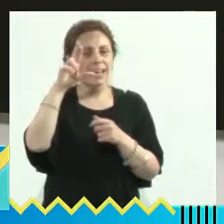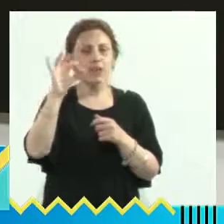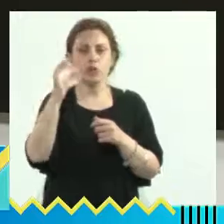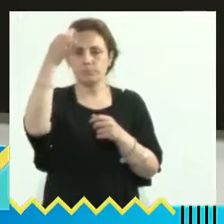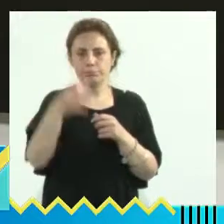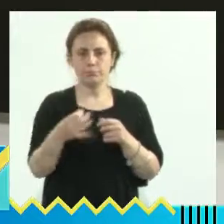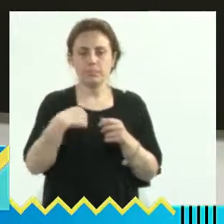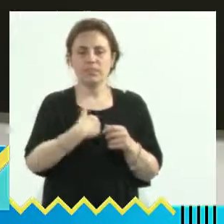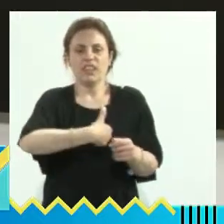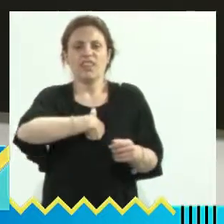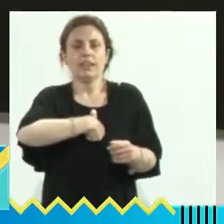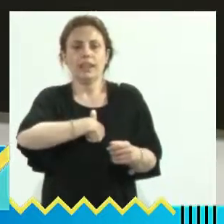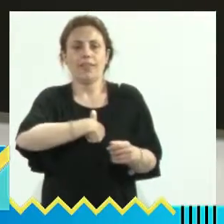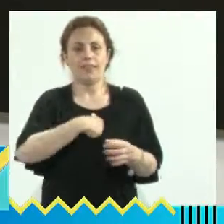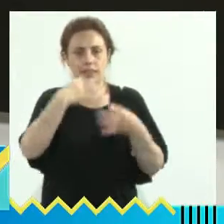género. Claro.